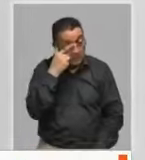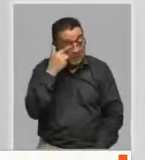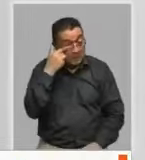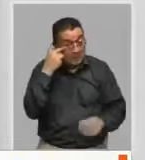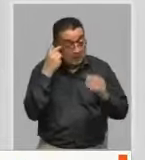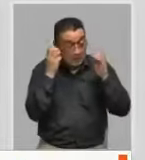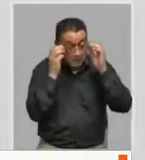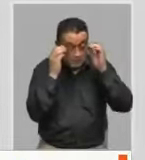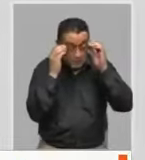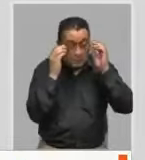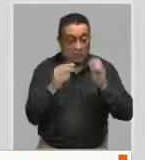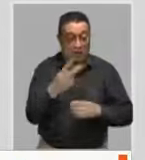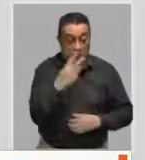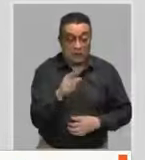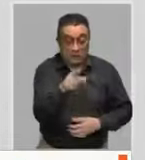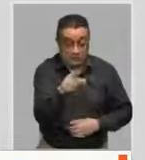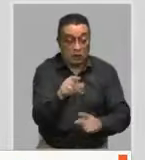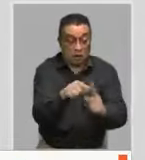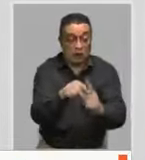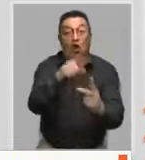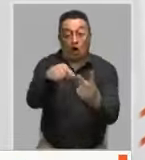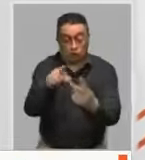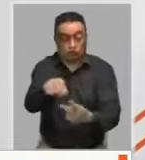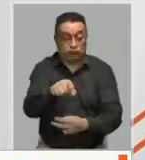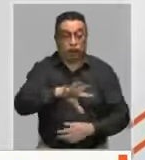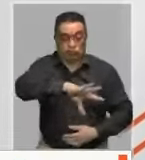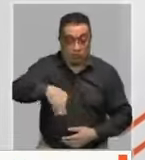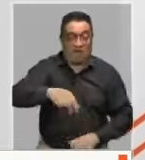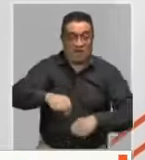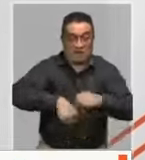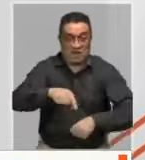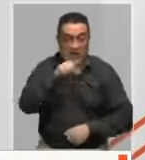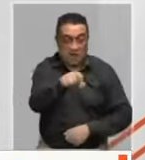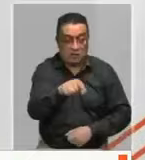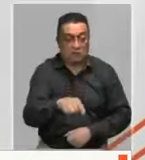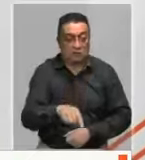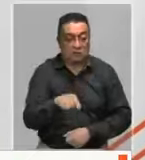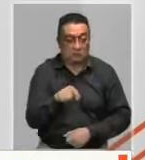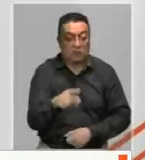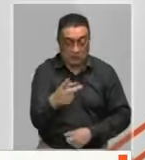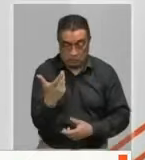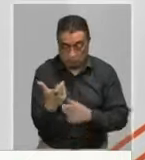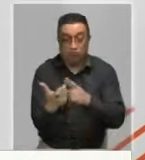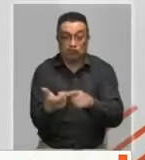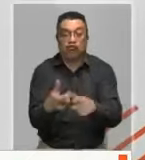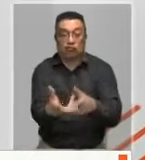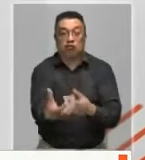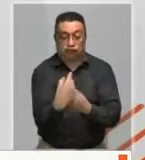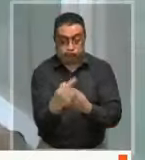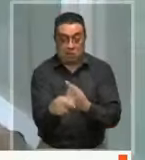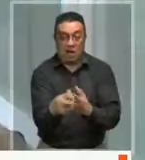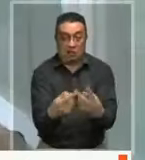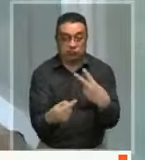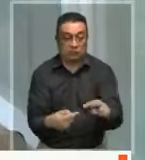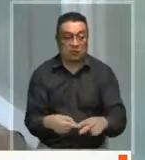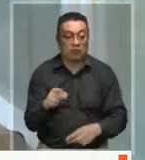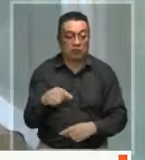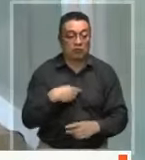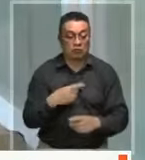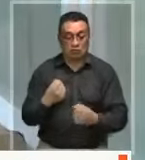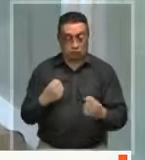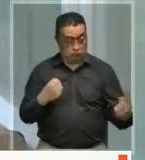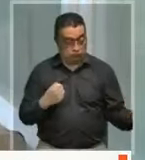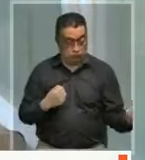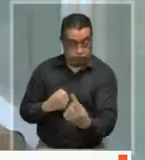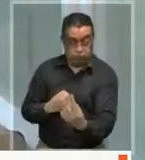Qué cabrón, con otros dos. El otro equipo me querían robar la bicicleta. Y con esto me la querían robar. Me abordaron de que se me atravesó una en la bicicleta,